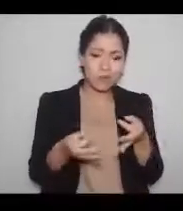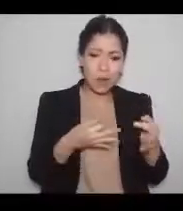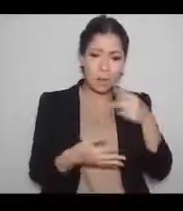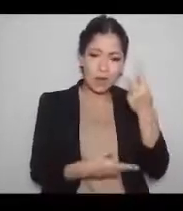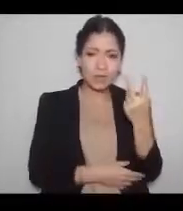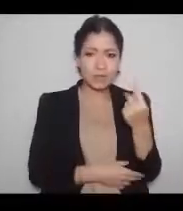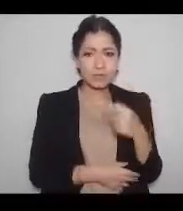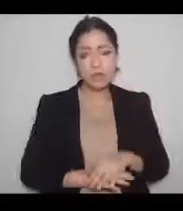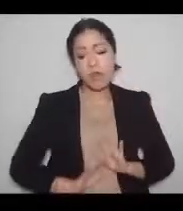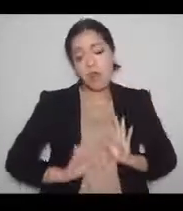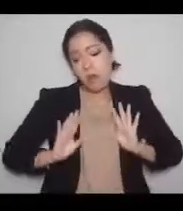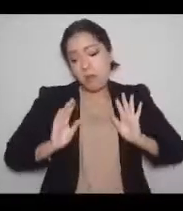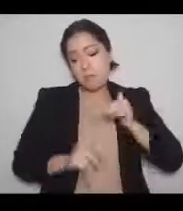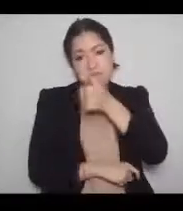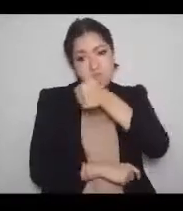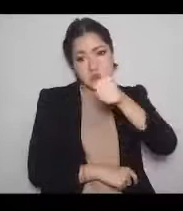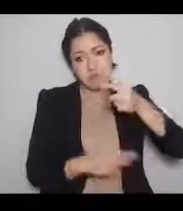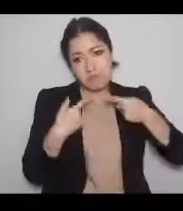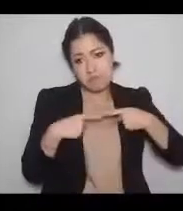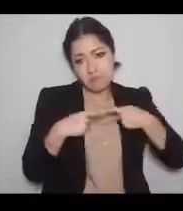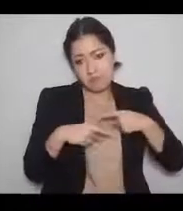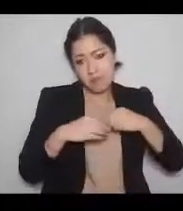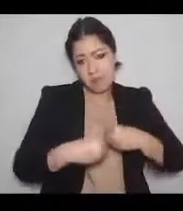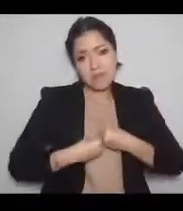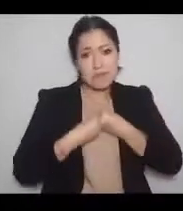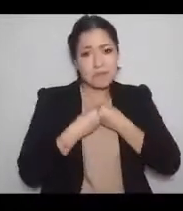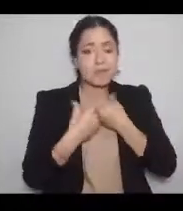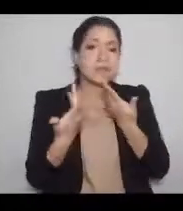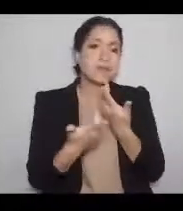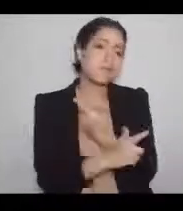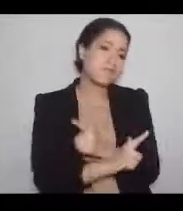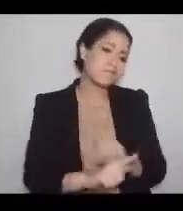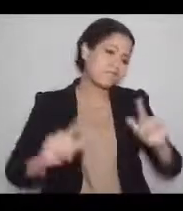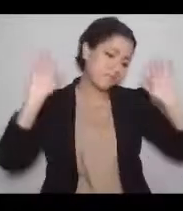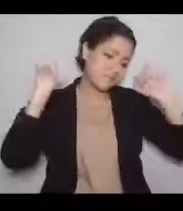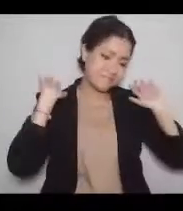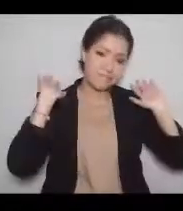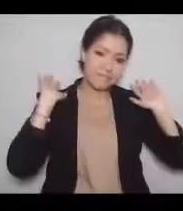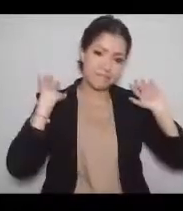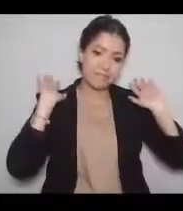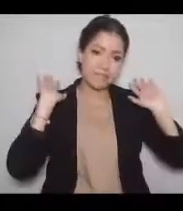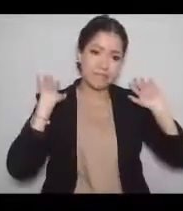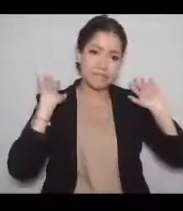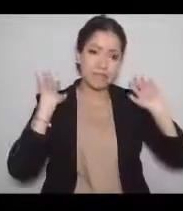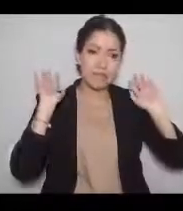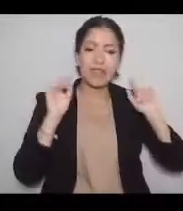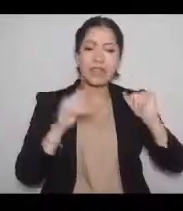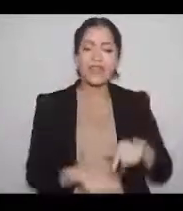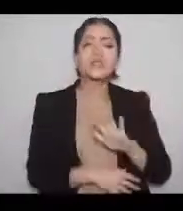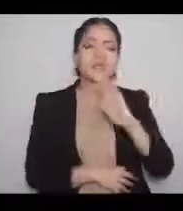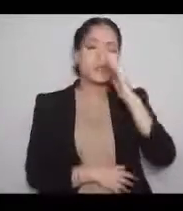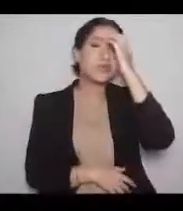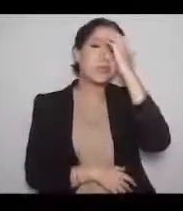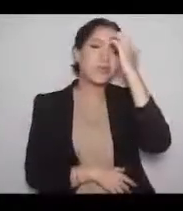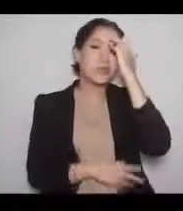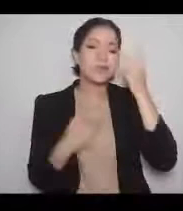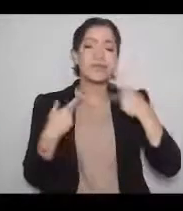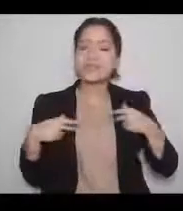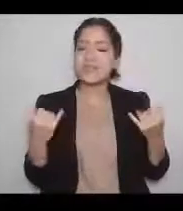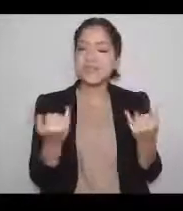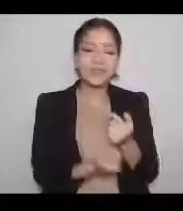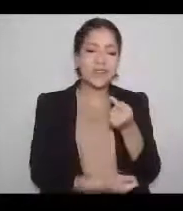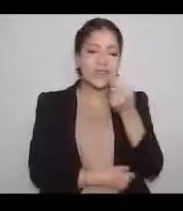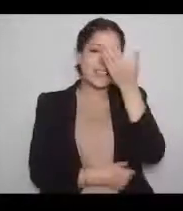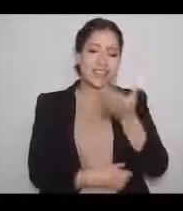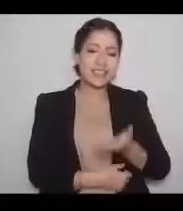Cada quien vive como puede. Desprecias el éxito. Conozco a los de los peces. Sí, si el teatro está